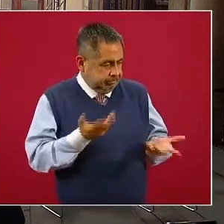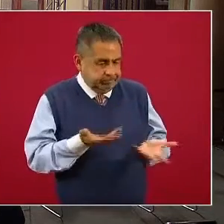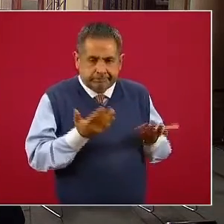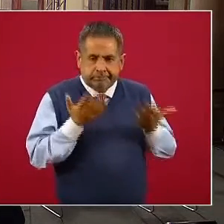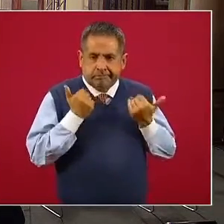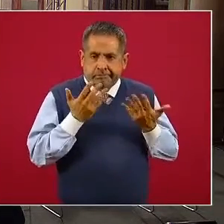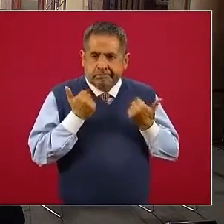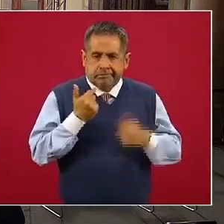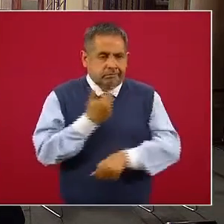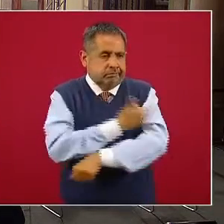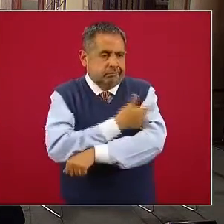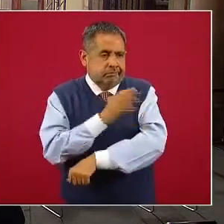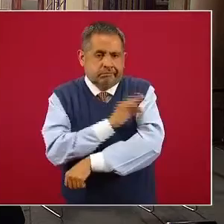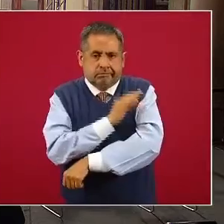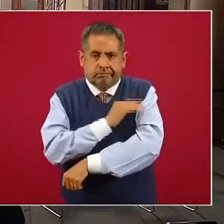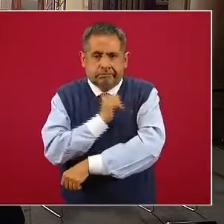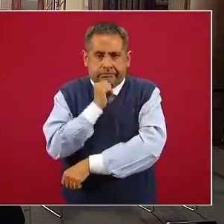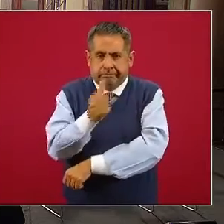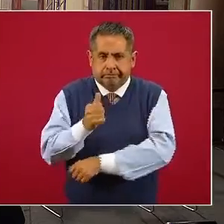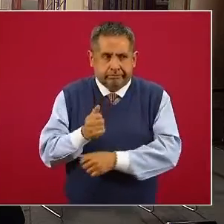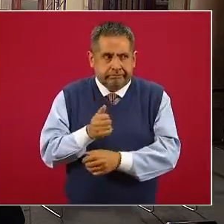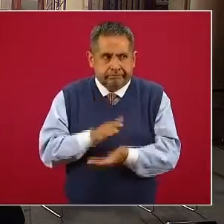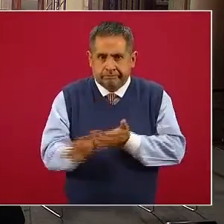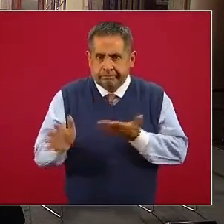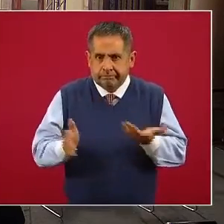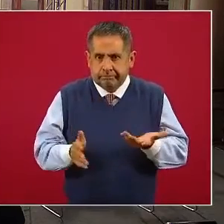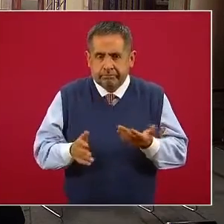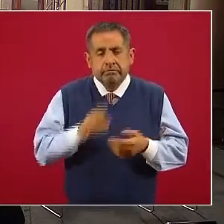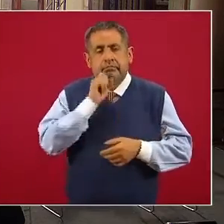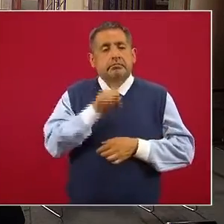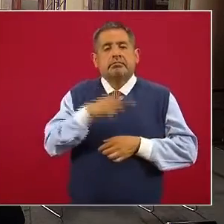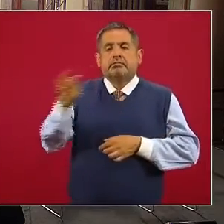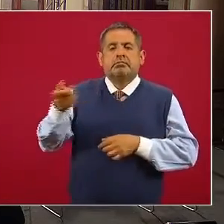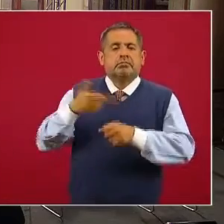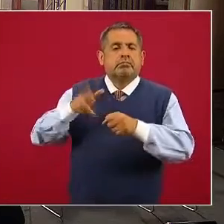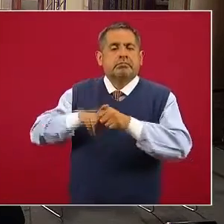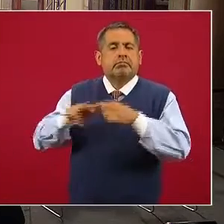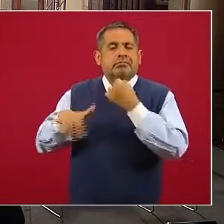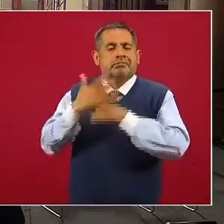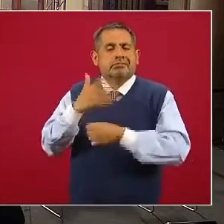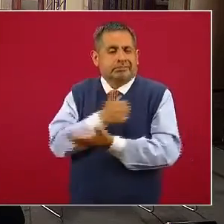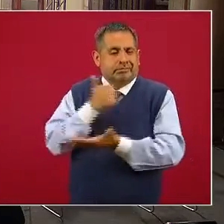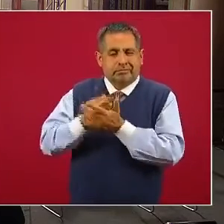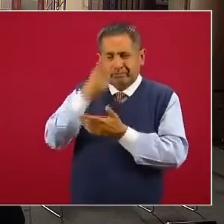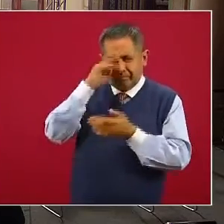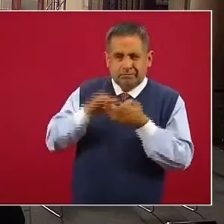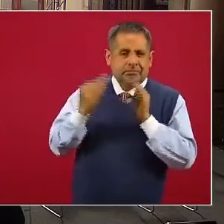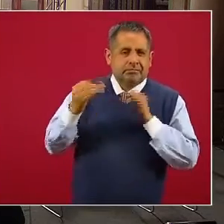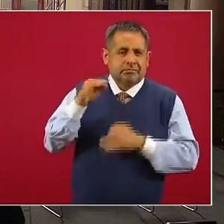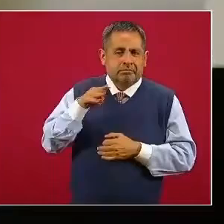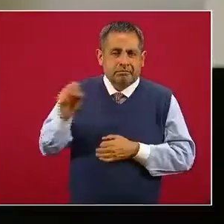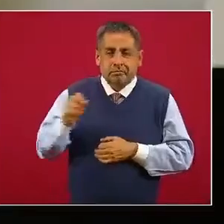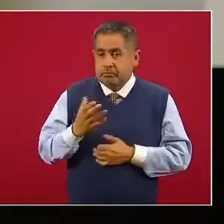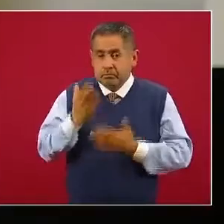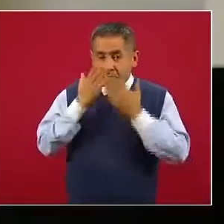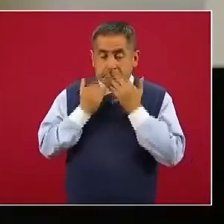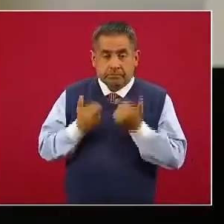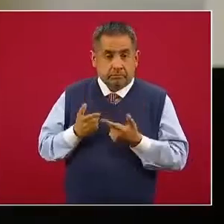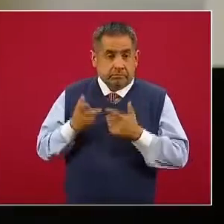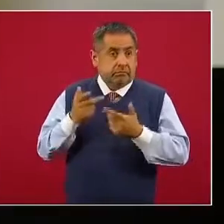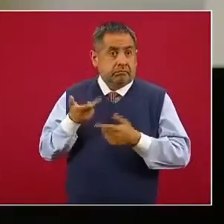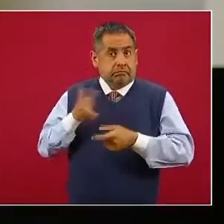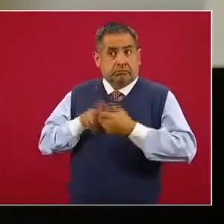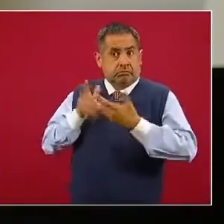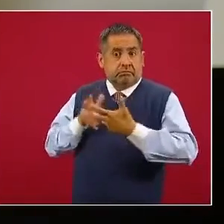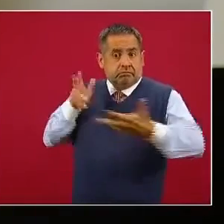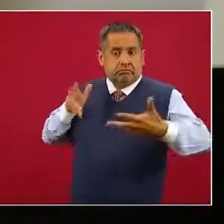O sea, ¿cómo va esta cuestión? También la clínica 15 que le toca el oriente de la Ciudad de México del IMSS, igual, es una clínica